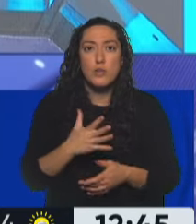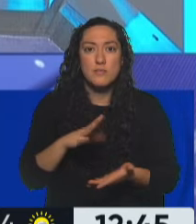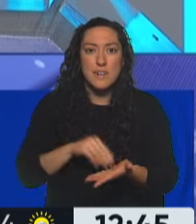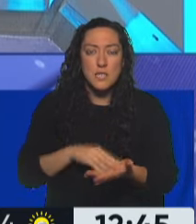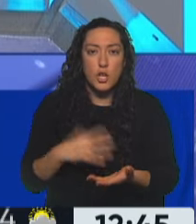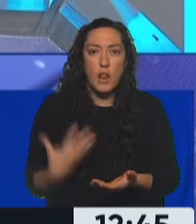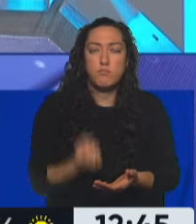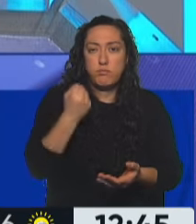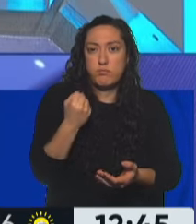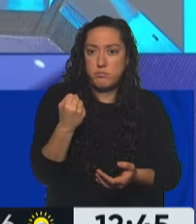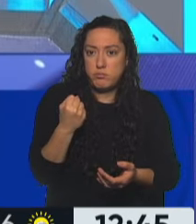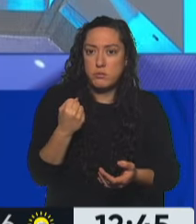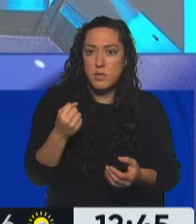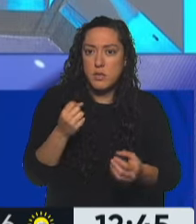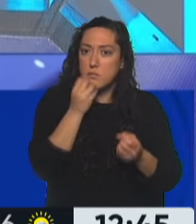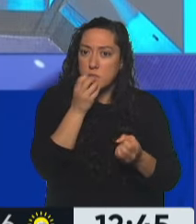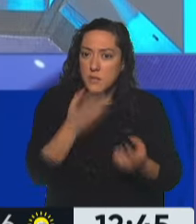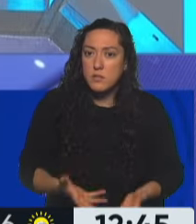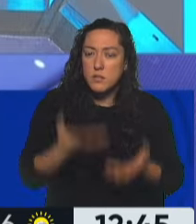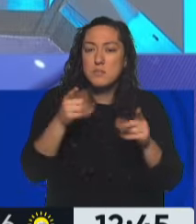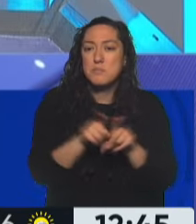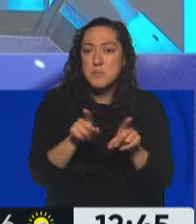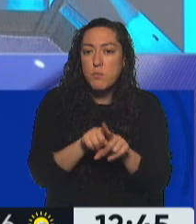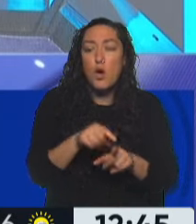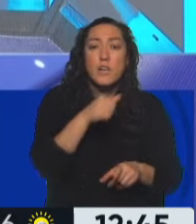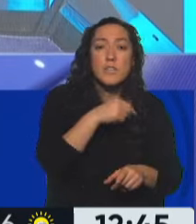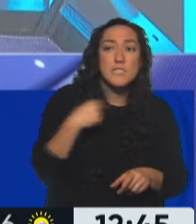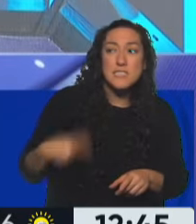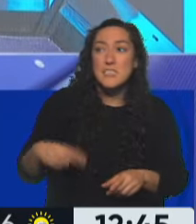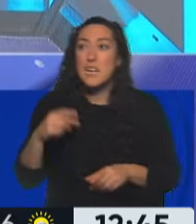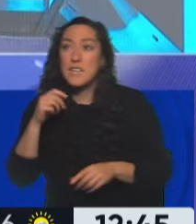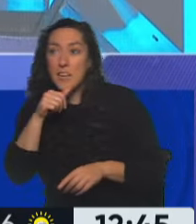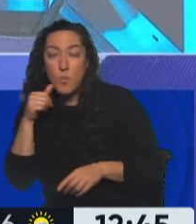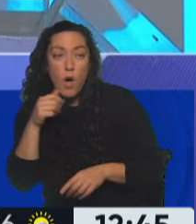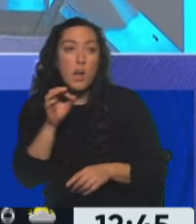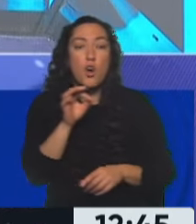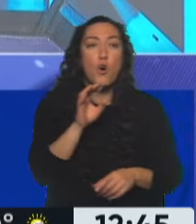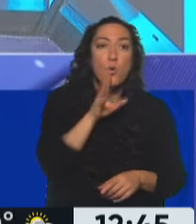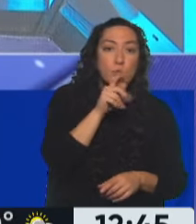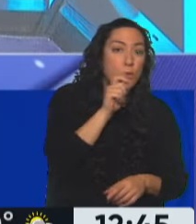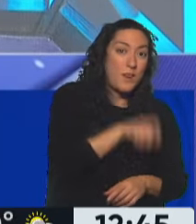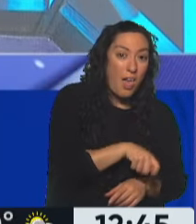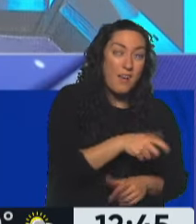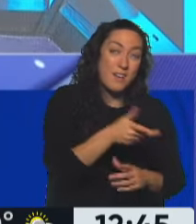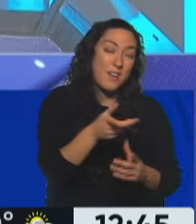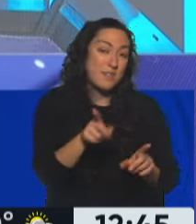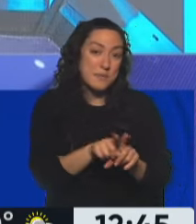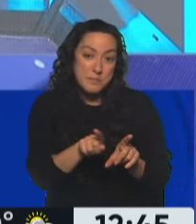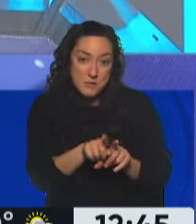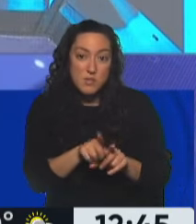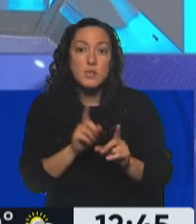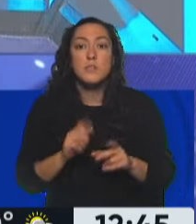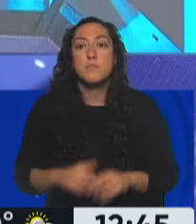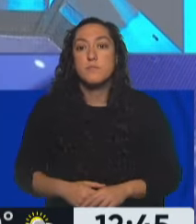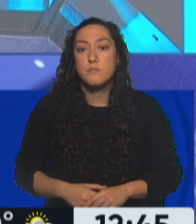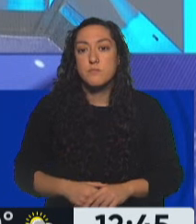territoriales, Rusia tal vez en Ucrania, China respecto de Taiwán y el Mar del Sur, los mares de China meridional en el sudeste de Asia.